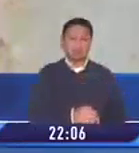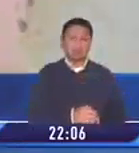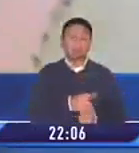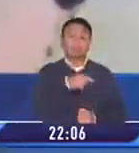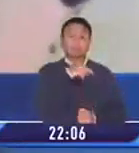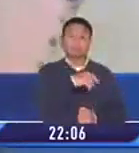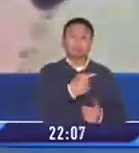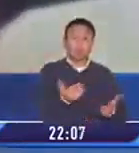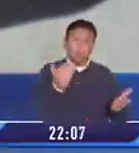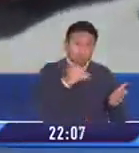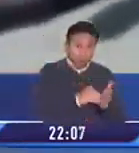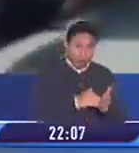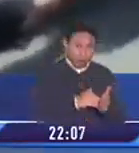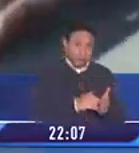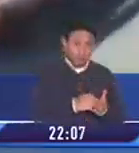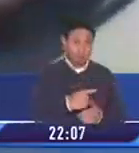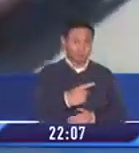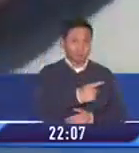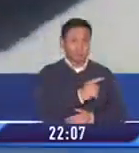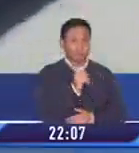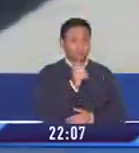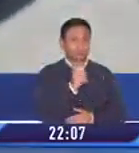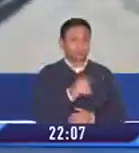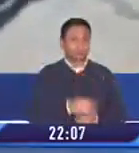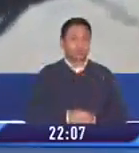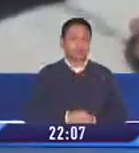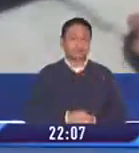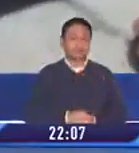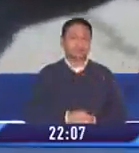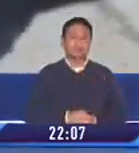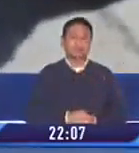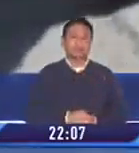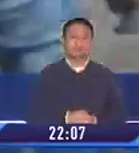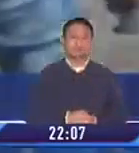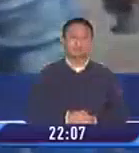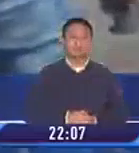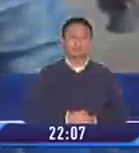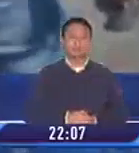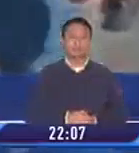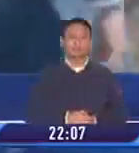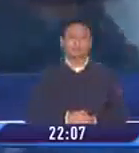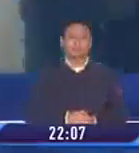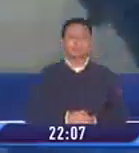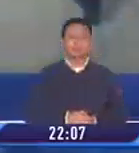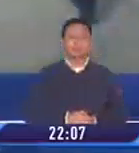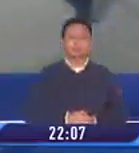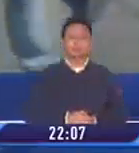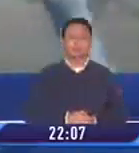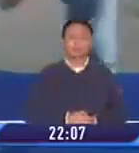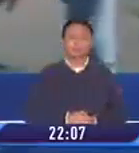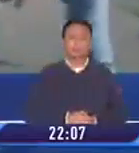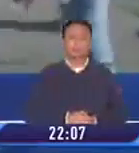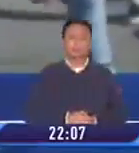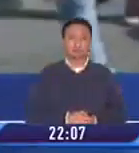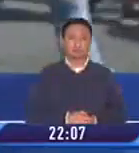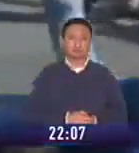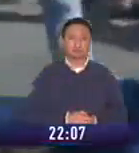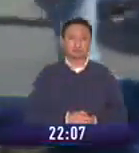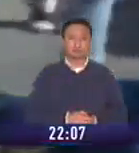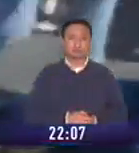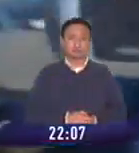barrios dicen que será muy difícil que vuelvan. Y advierten que harán lo mismo.